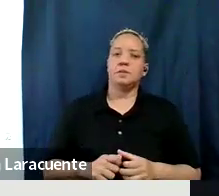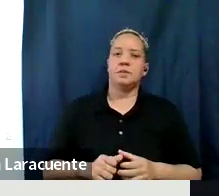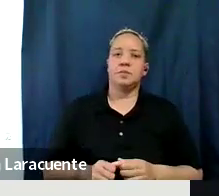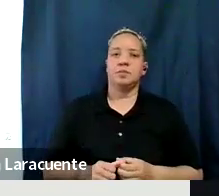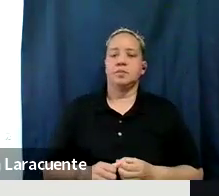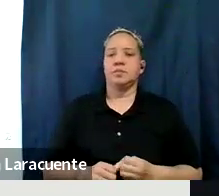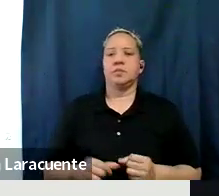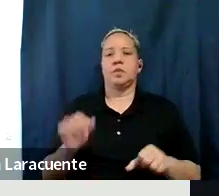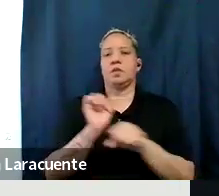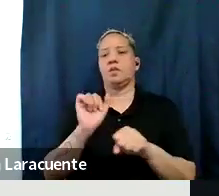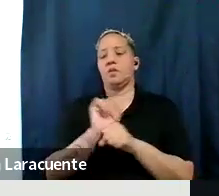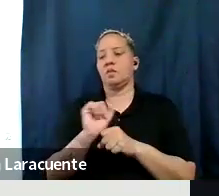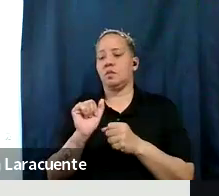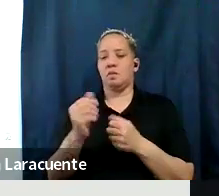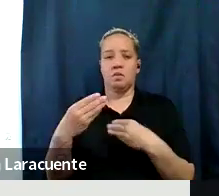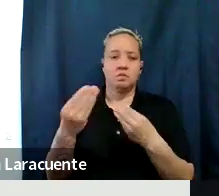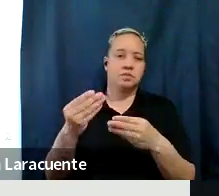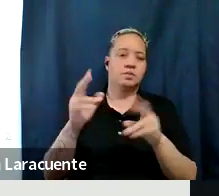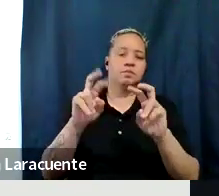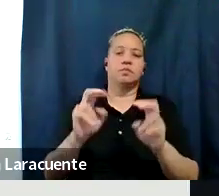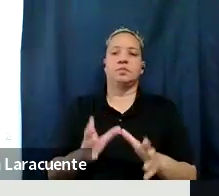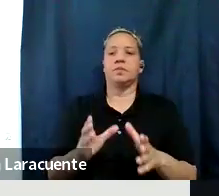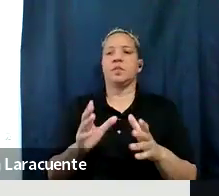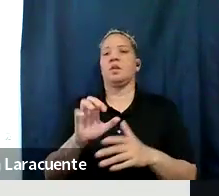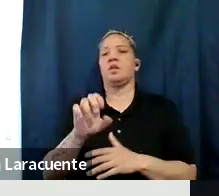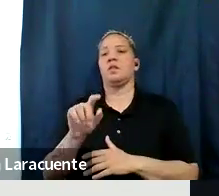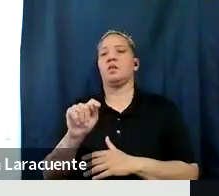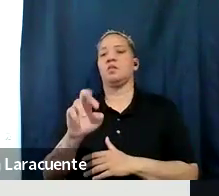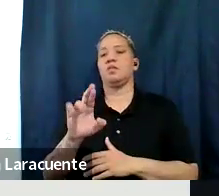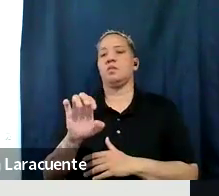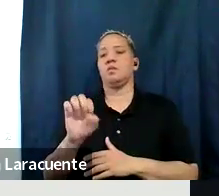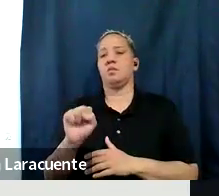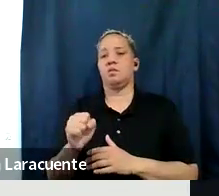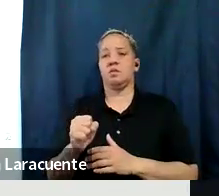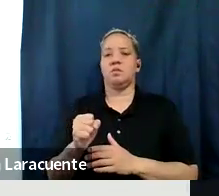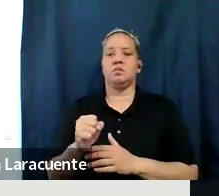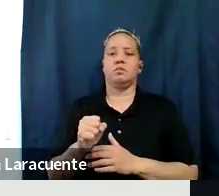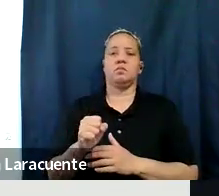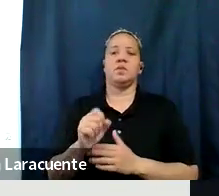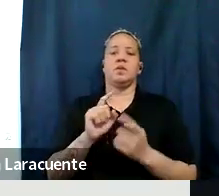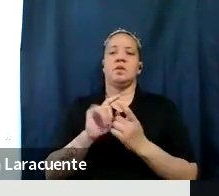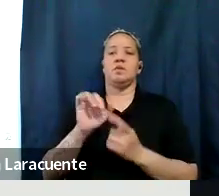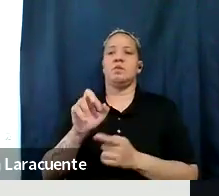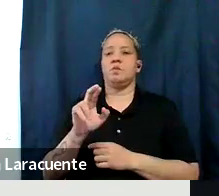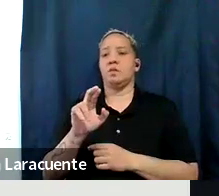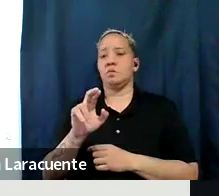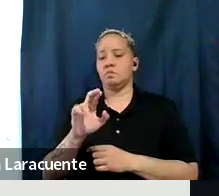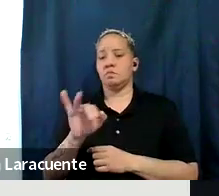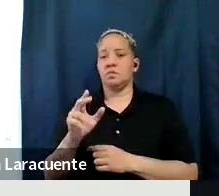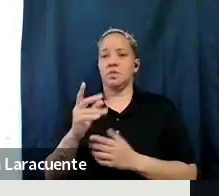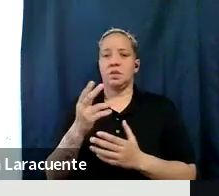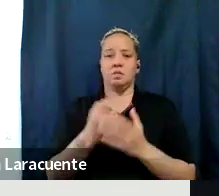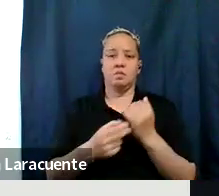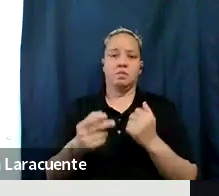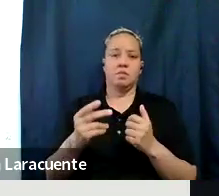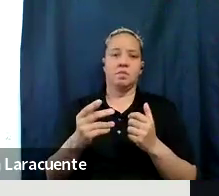trabajo a los investigadores, editores y a todo el mundo en general que se acerque a Juan Ramón sería que esas dos partes acabaran